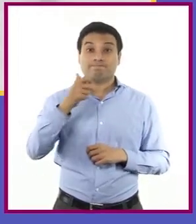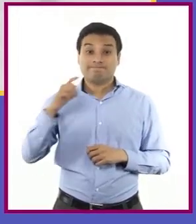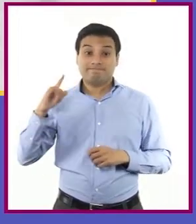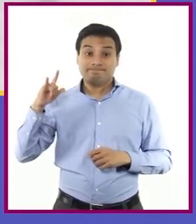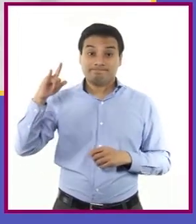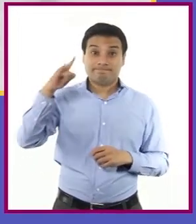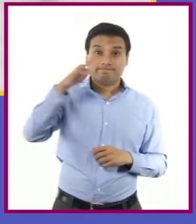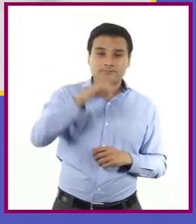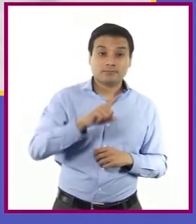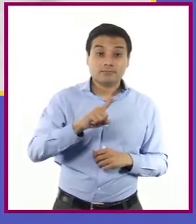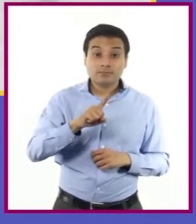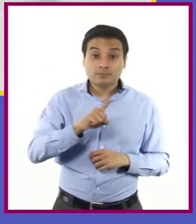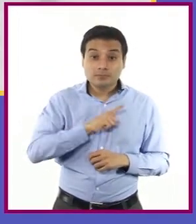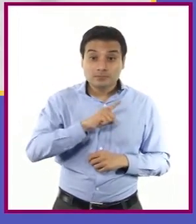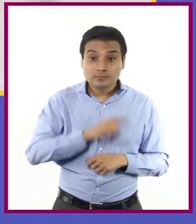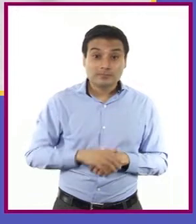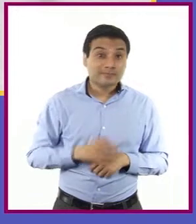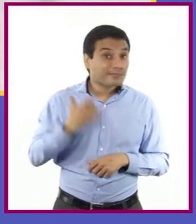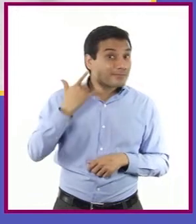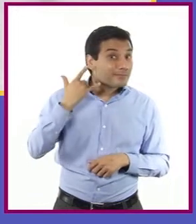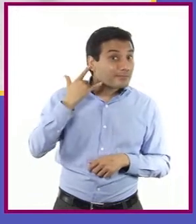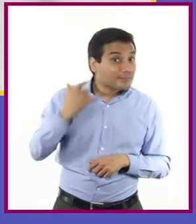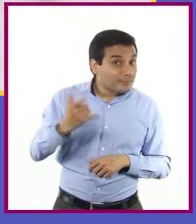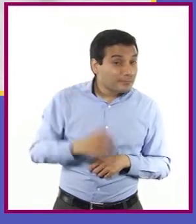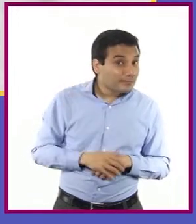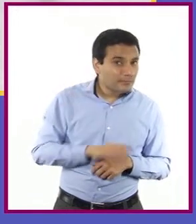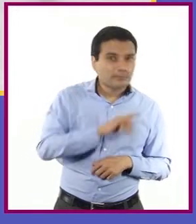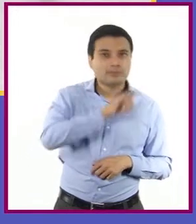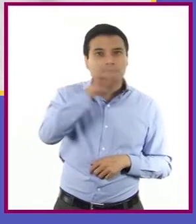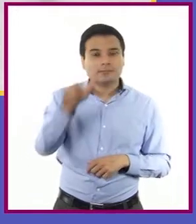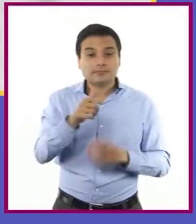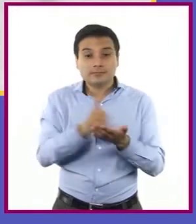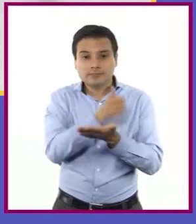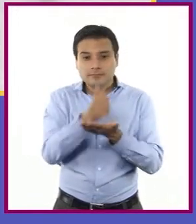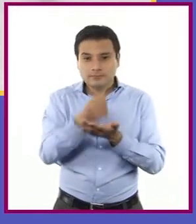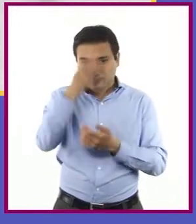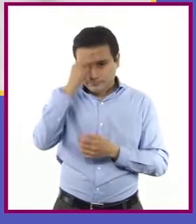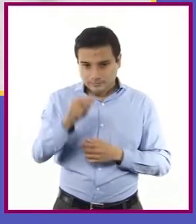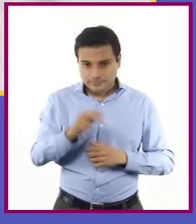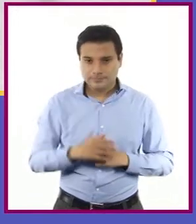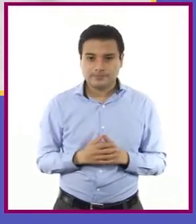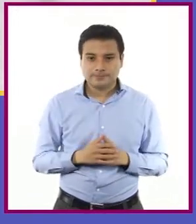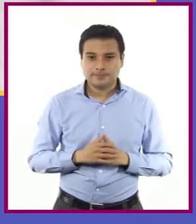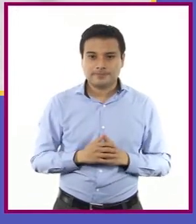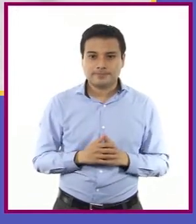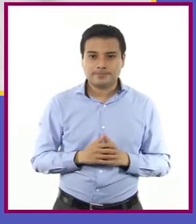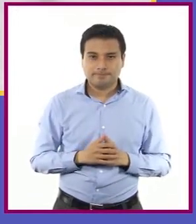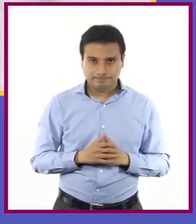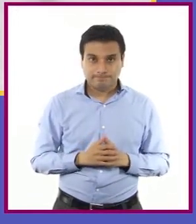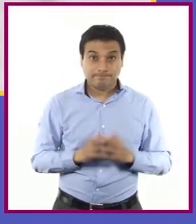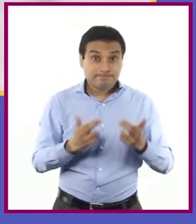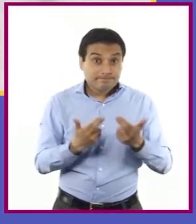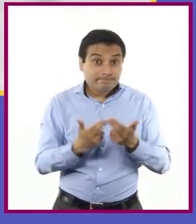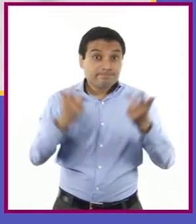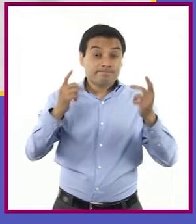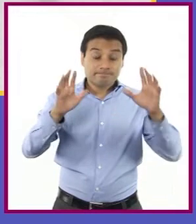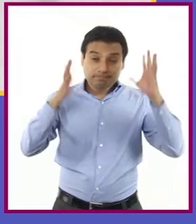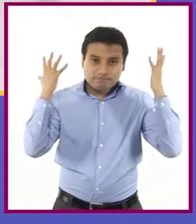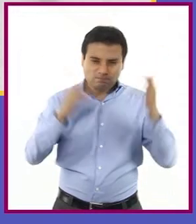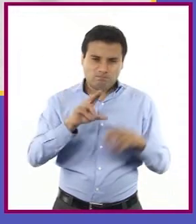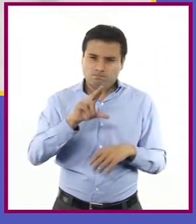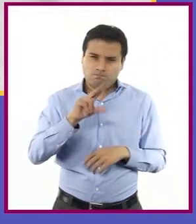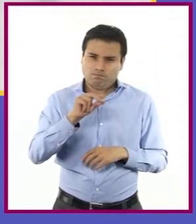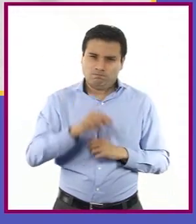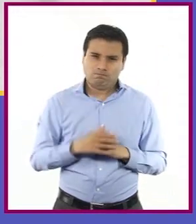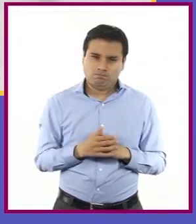que hiciera un vuelo en solitario y sin escalas desde California a la Ciudad de México, sin tratar de romper el récord de velocidad